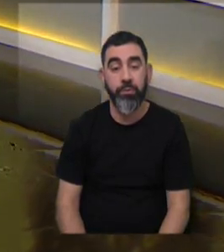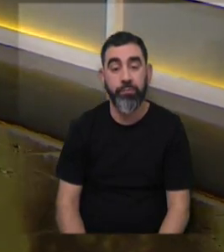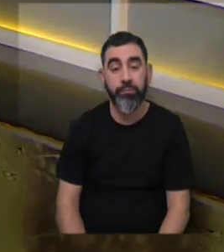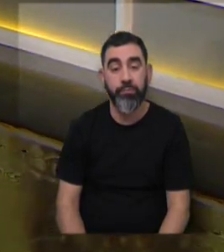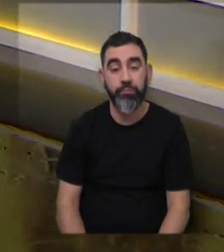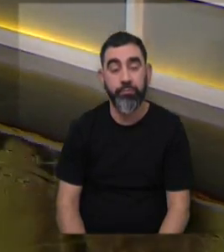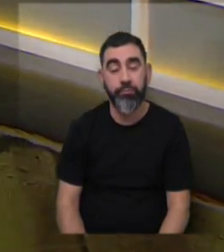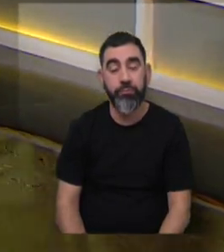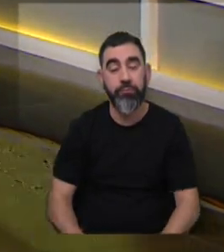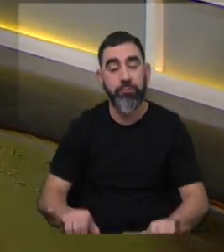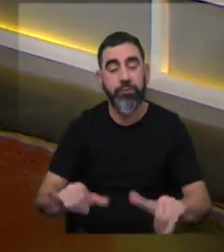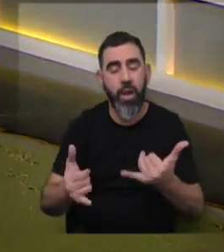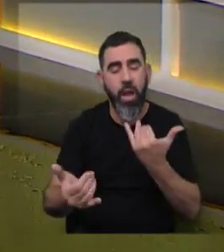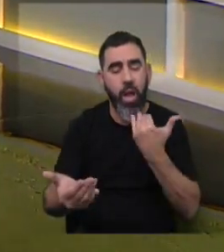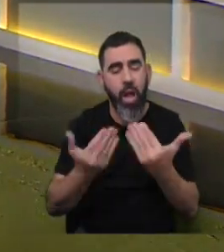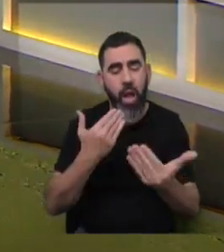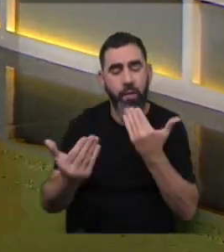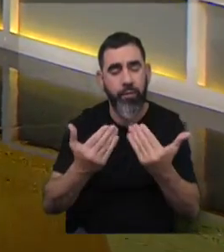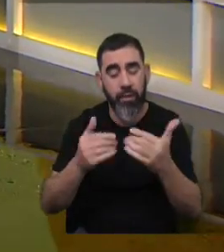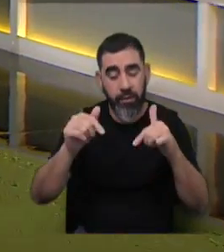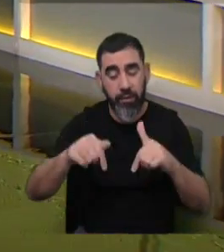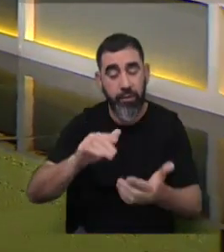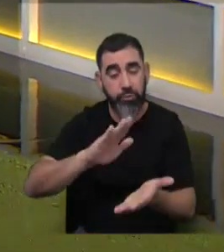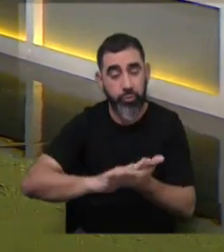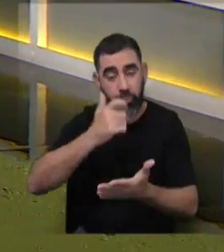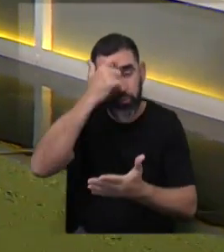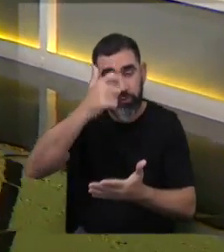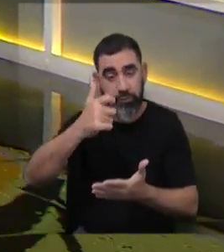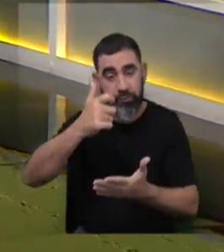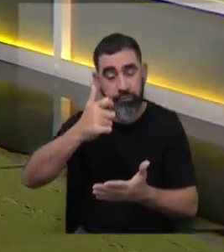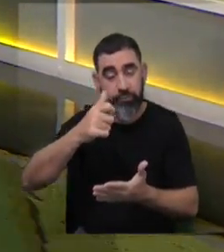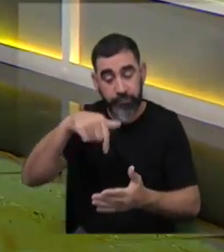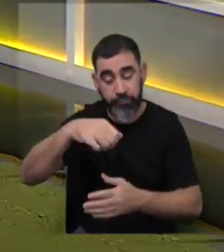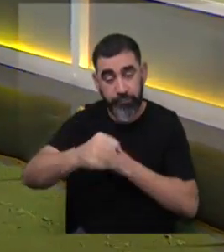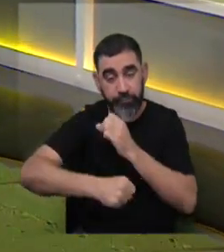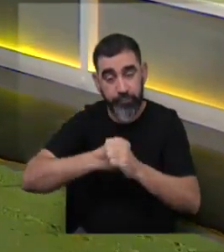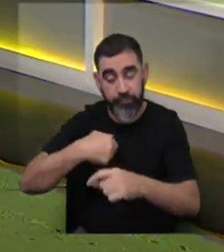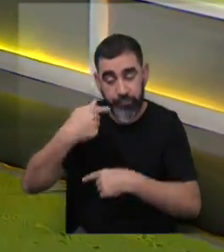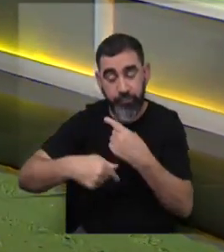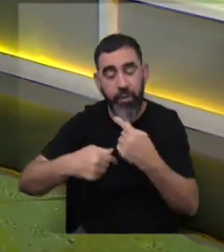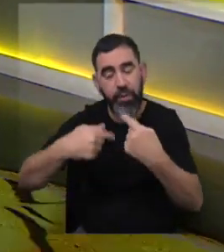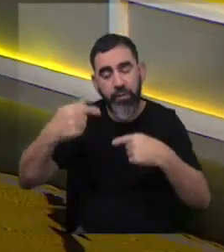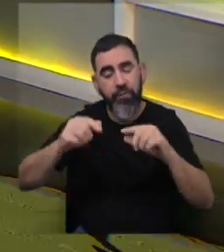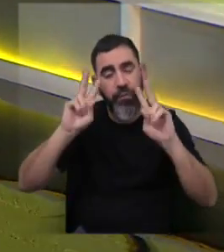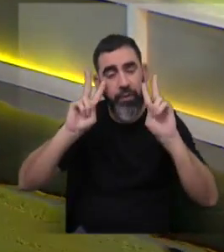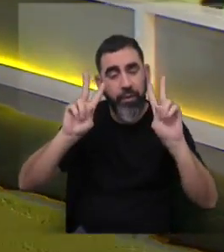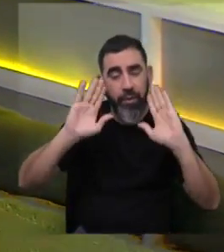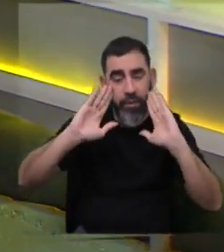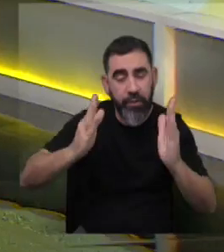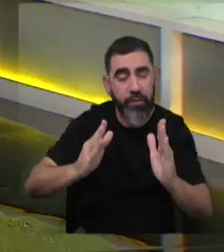Ya hemos hablado en otras ocasiones aquí en Sobreciencia a lo largo de estas temporadas de distintos abordajes sobre los